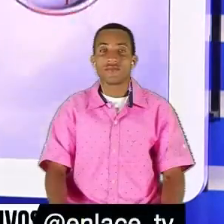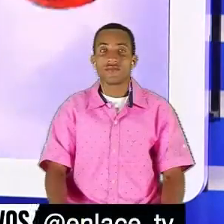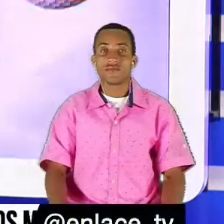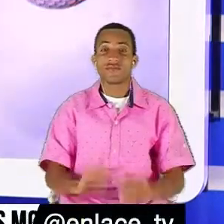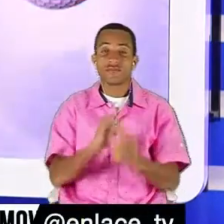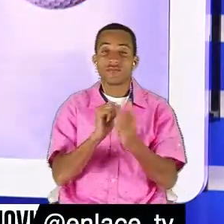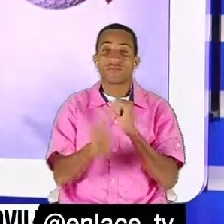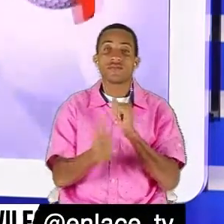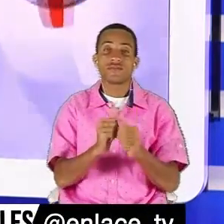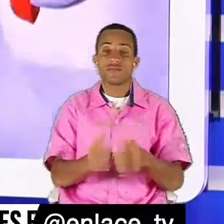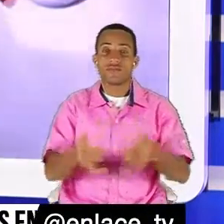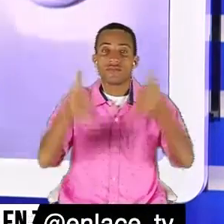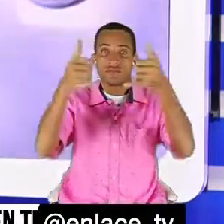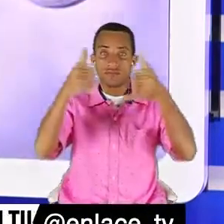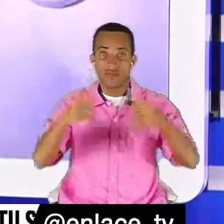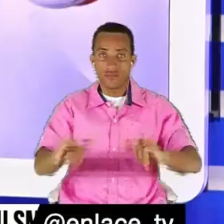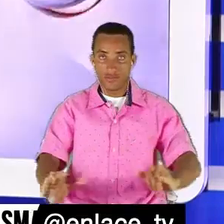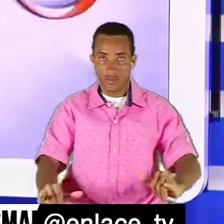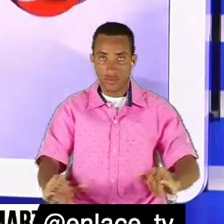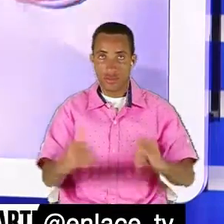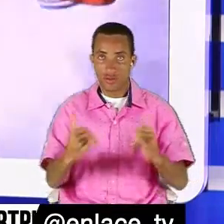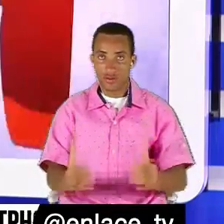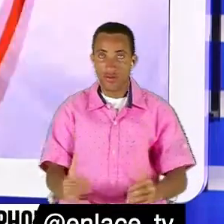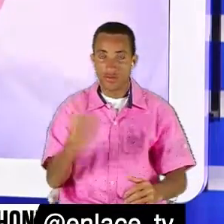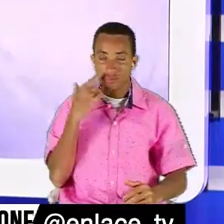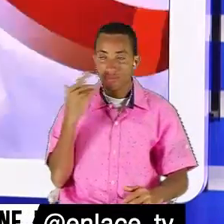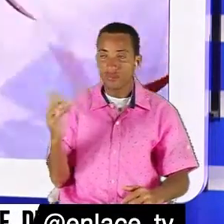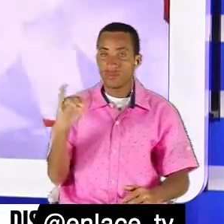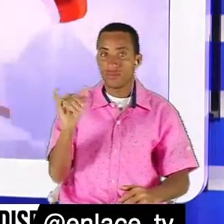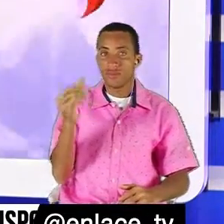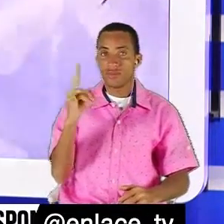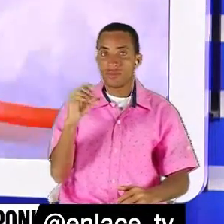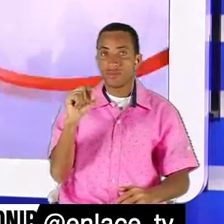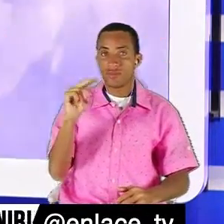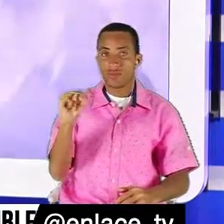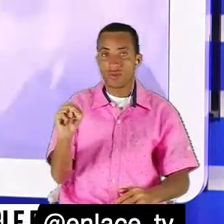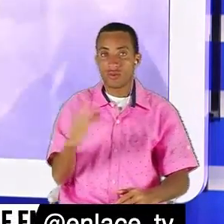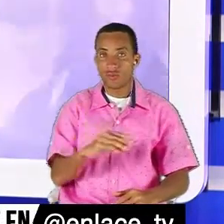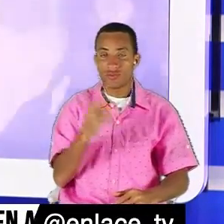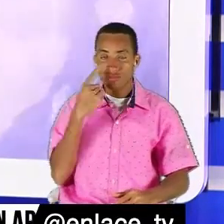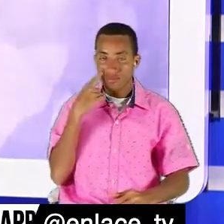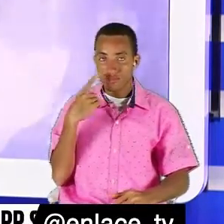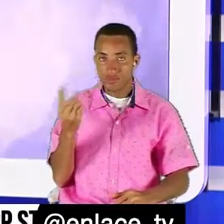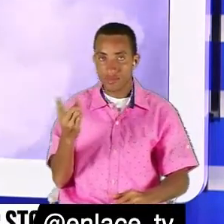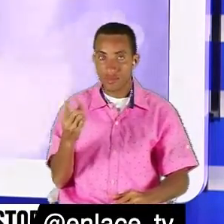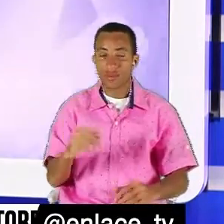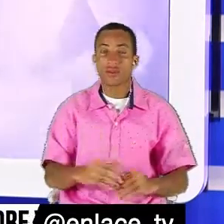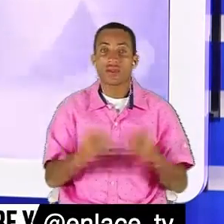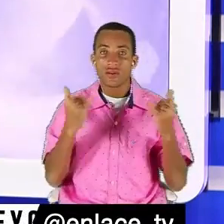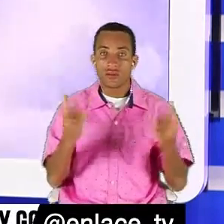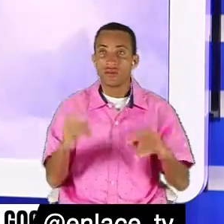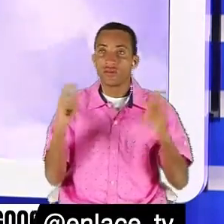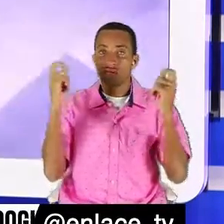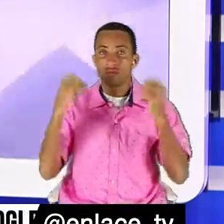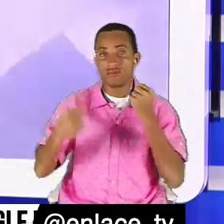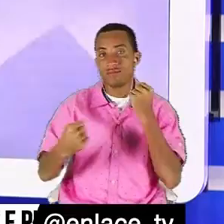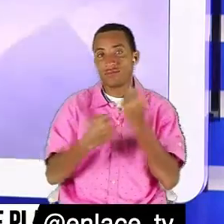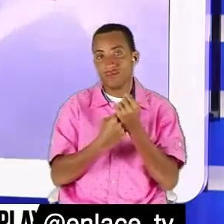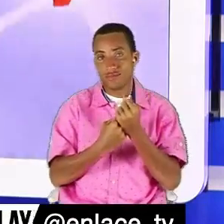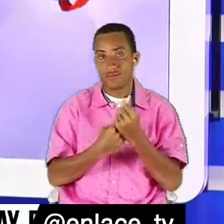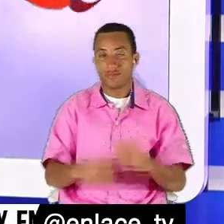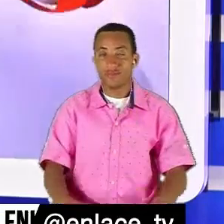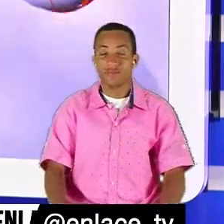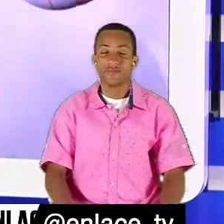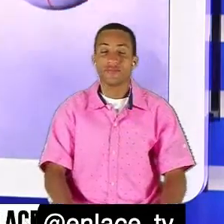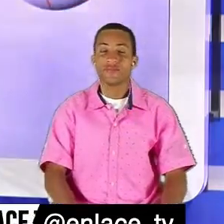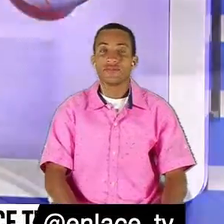Finalizan los deportes por la presente emisión. Ya viene Juan David Rodas con lo mejor en la mira. Es el momento para nuestros patrocinadores. Ya